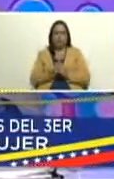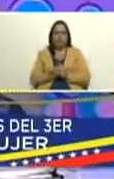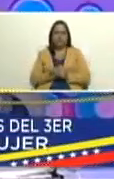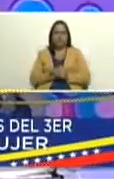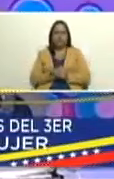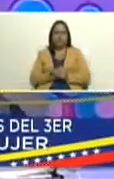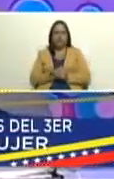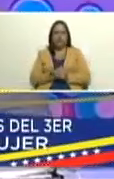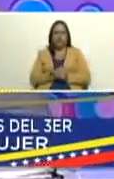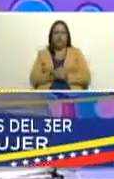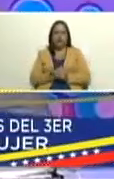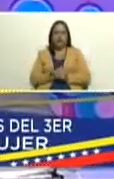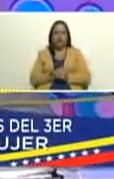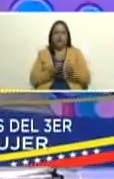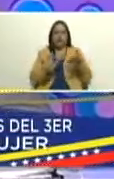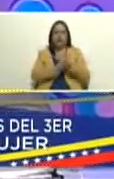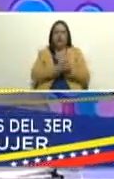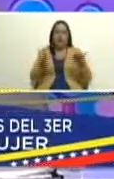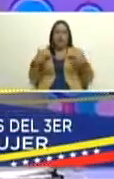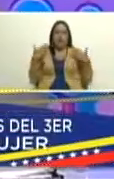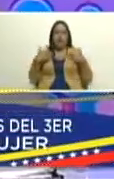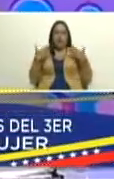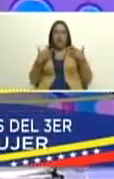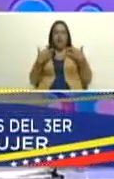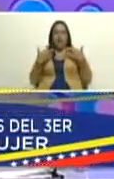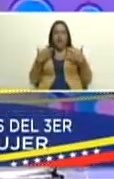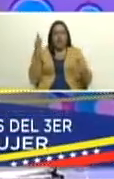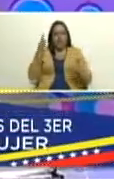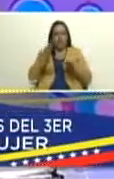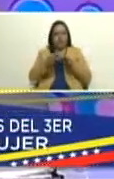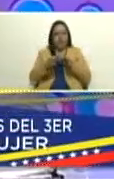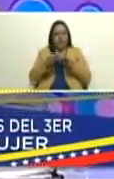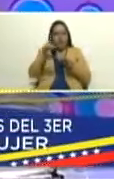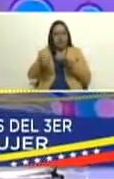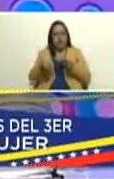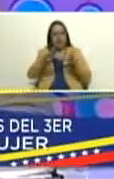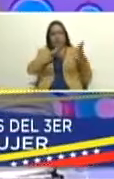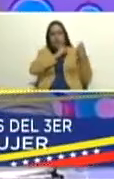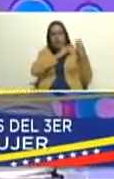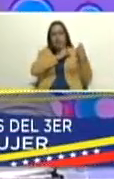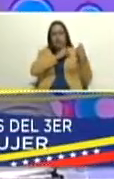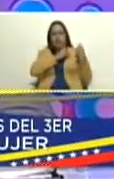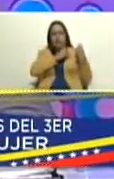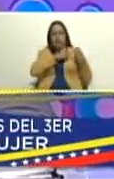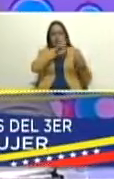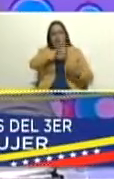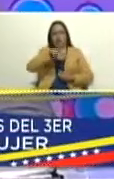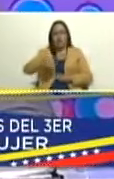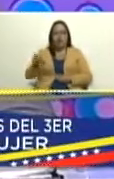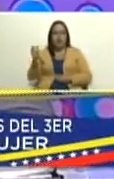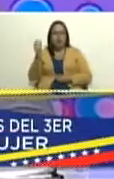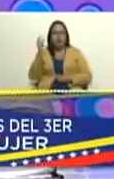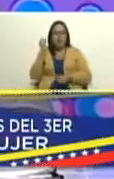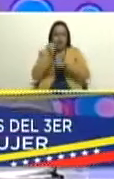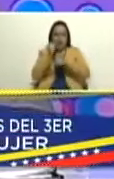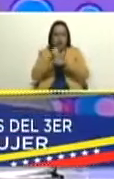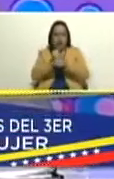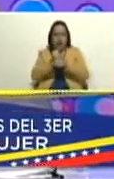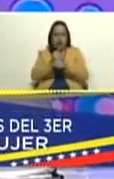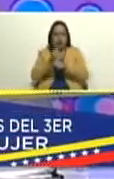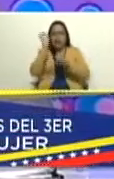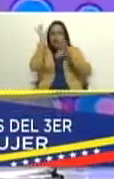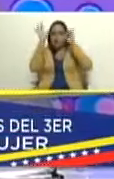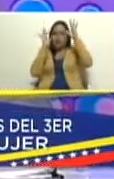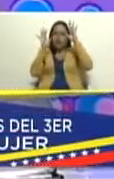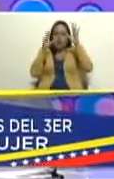del optimismo, de la fe, de la esperanza de quienes trabajan, de quienes crean, de